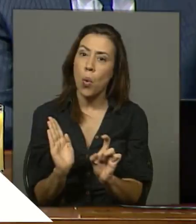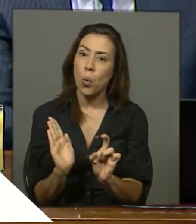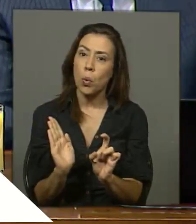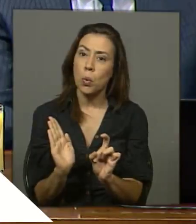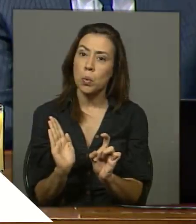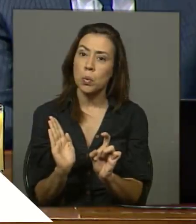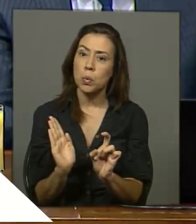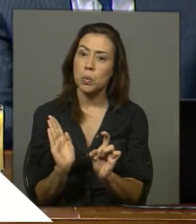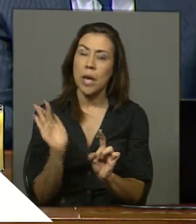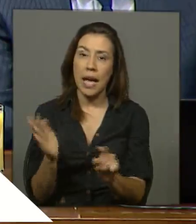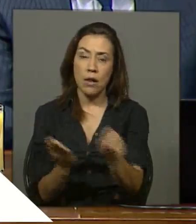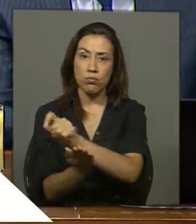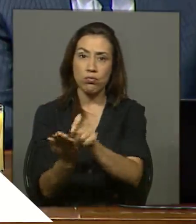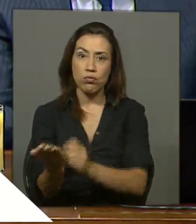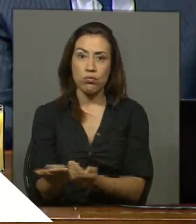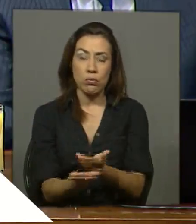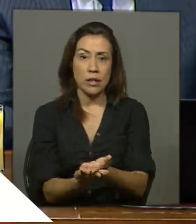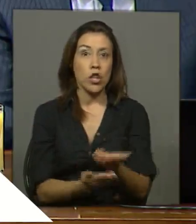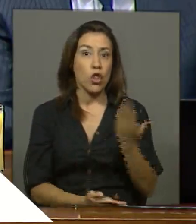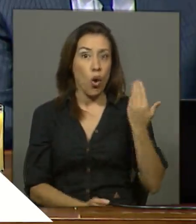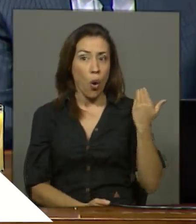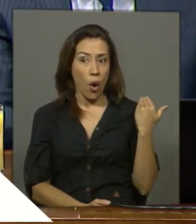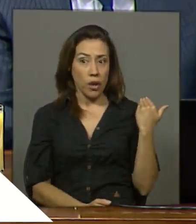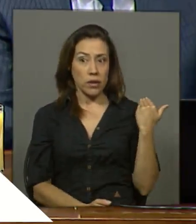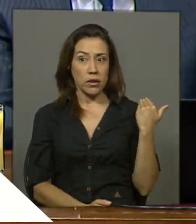Él presentó en su